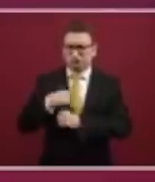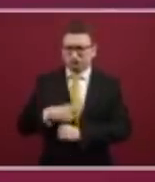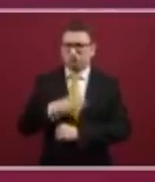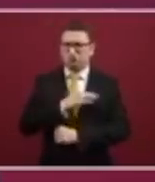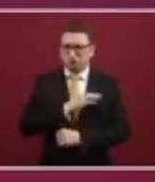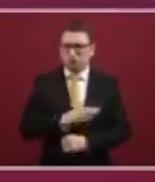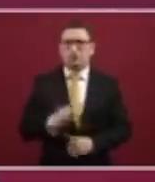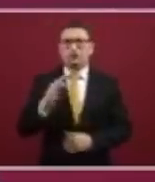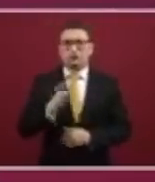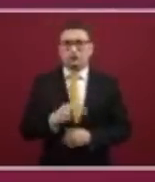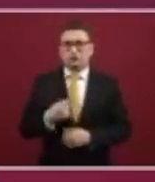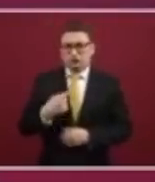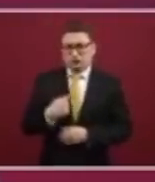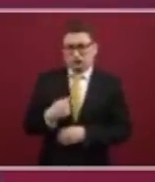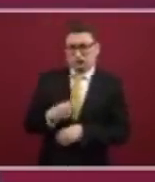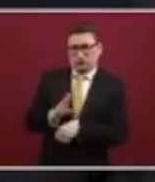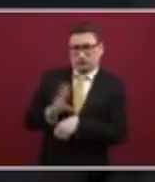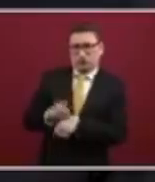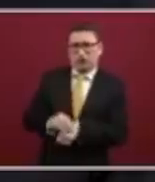de condonar